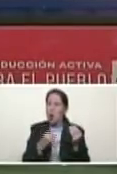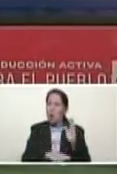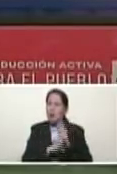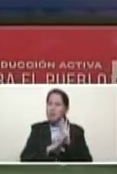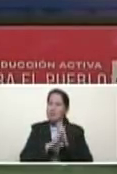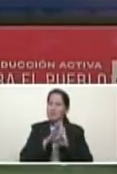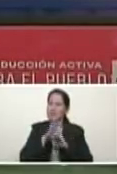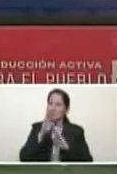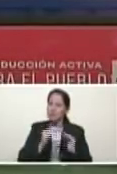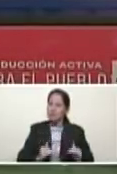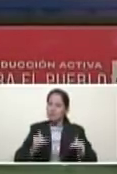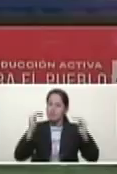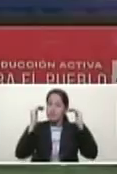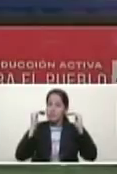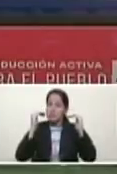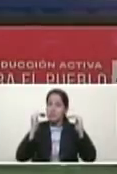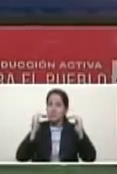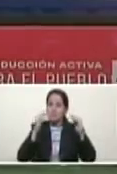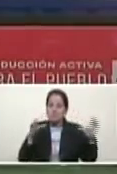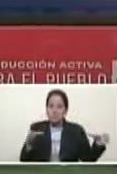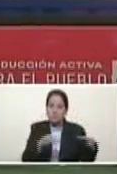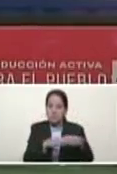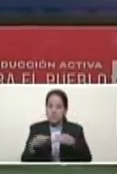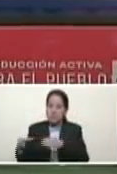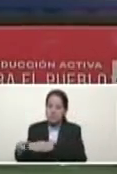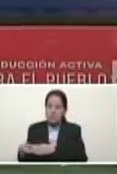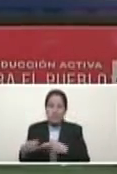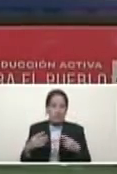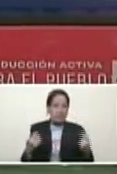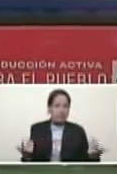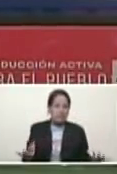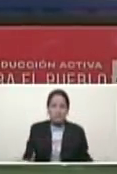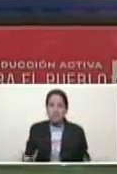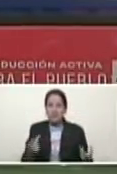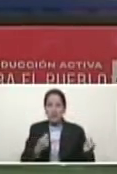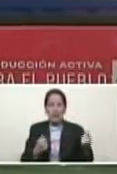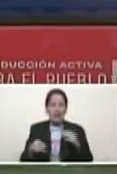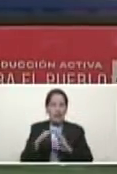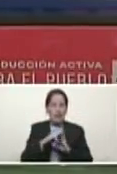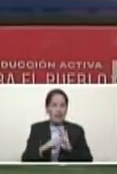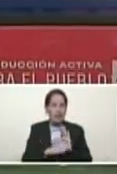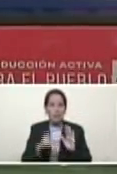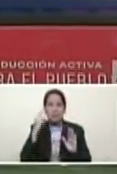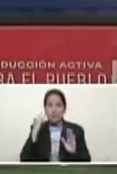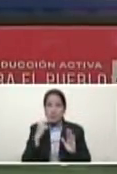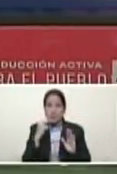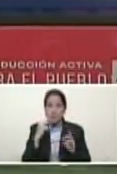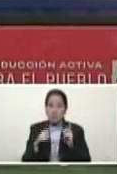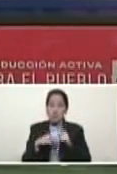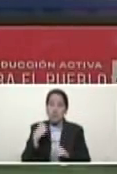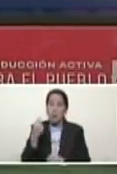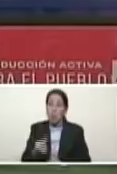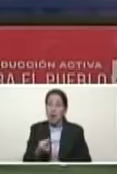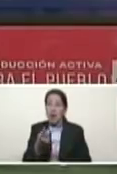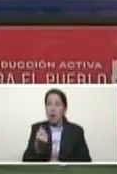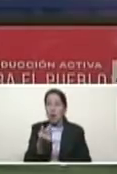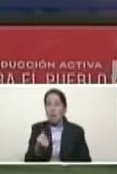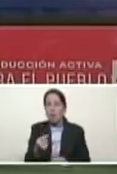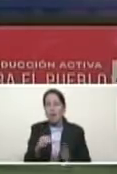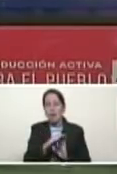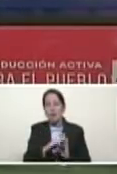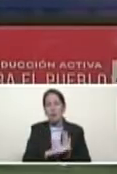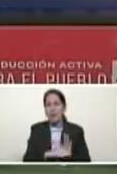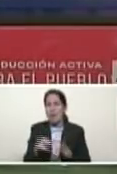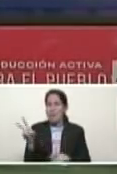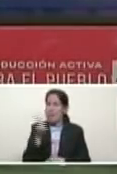crecimiento de cada sector, de cada rublo, de la agenda económica bolivariana para pasar a la economía de prosperidad. Venezuela lo tiene